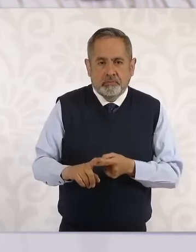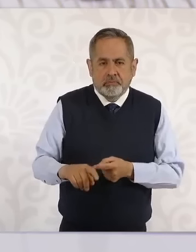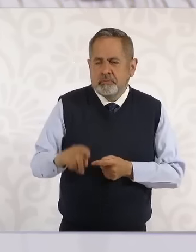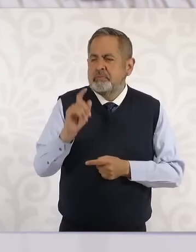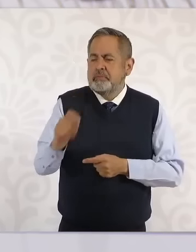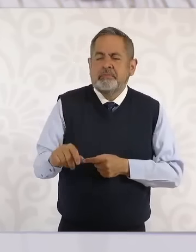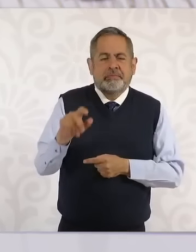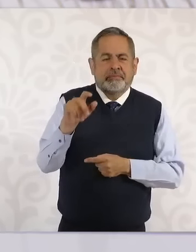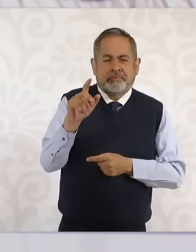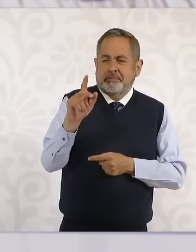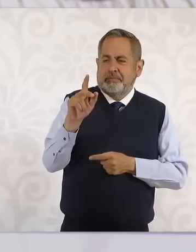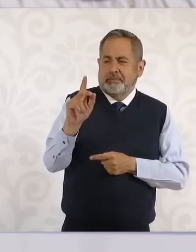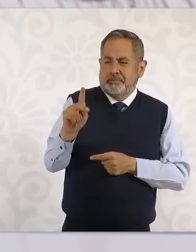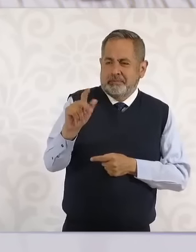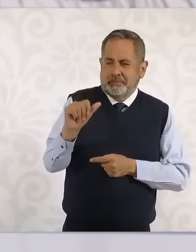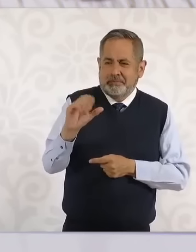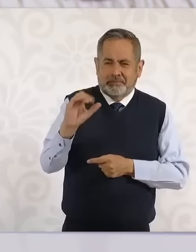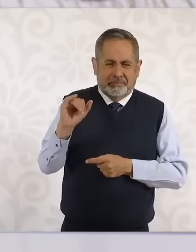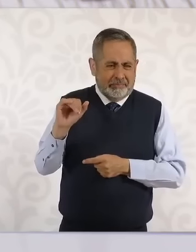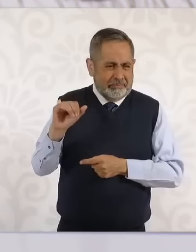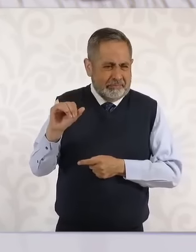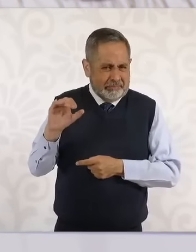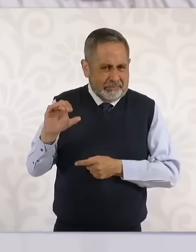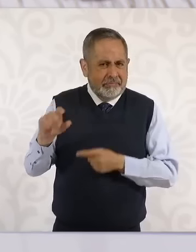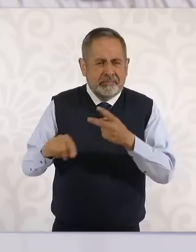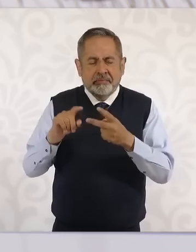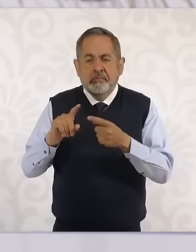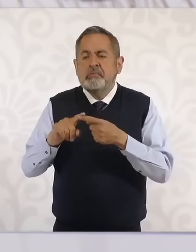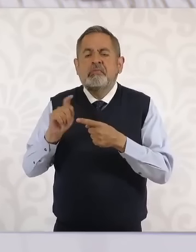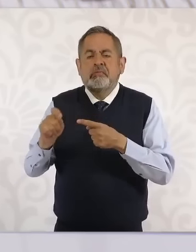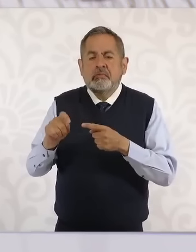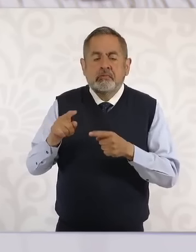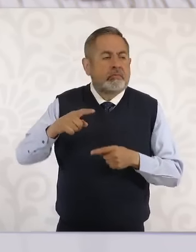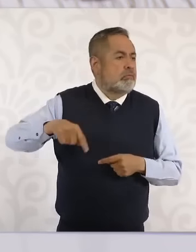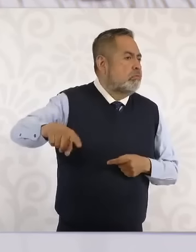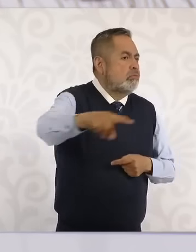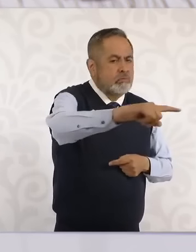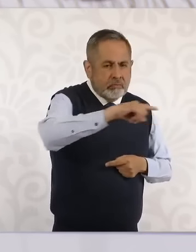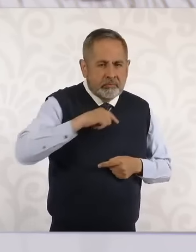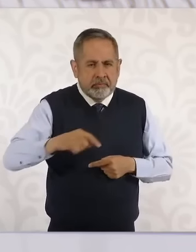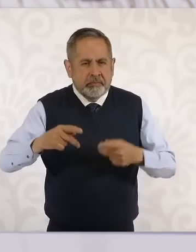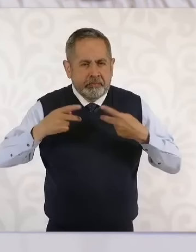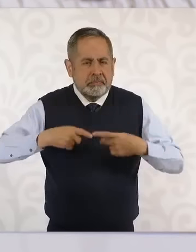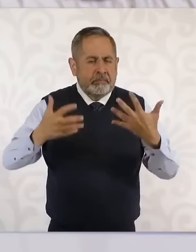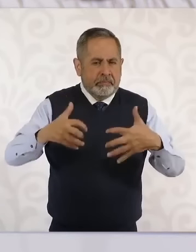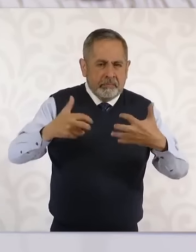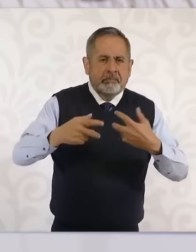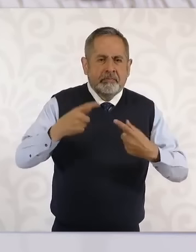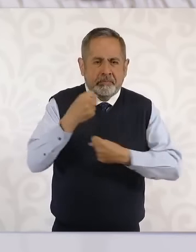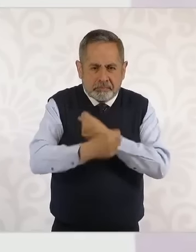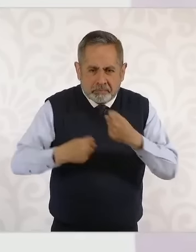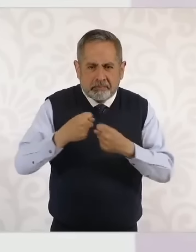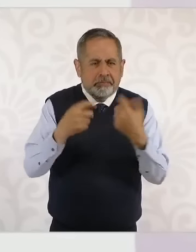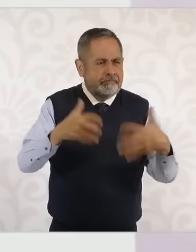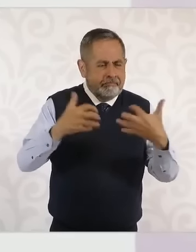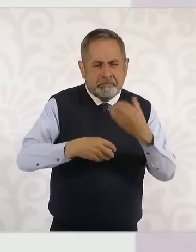PASIC, un paquete que se acuerda con los comercializadores y los principales productores de